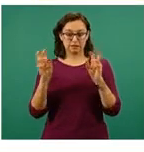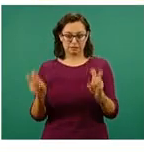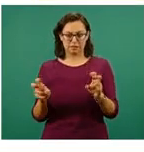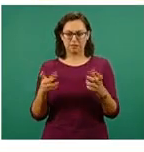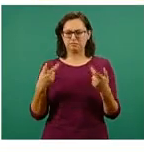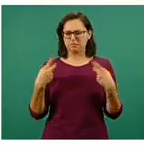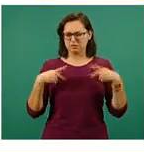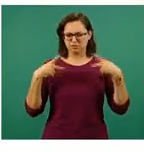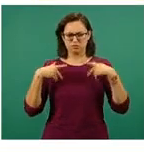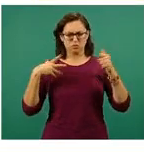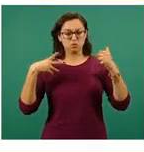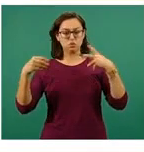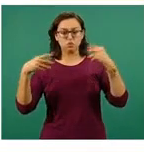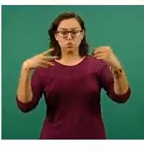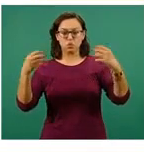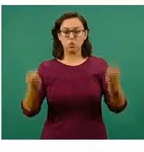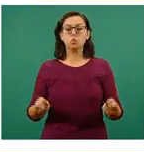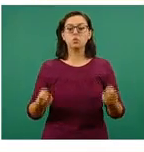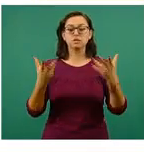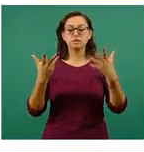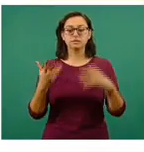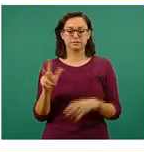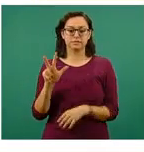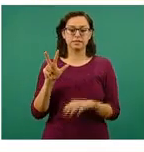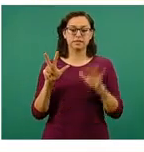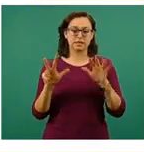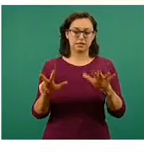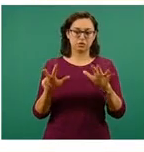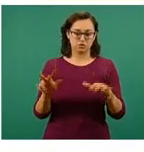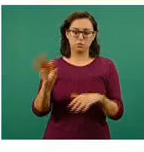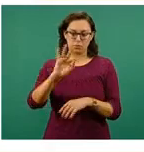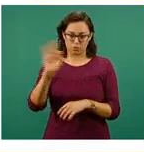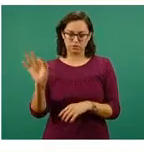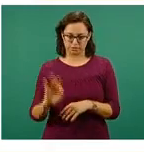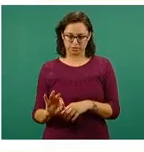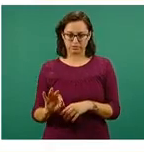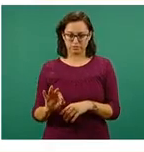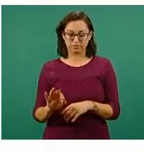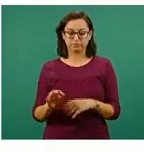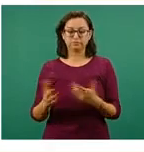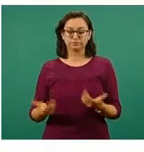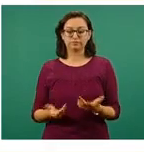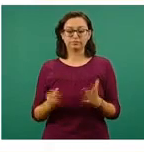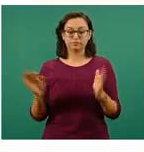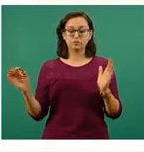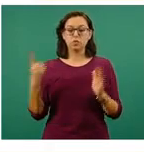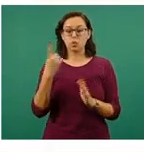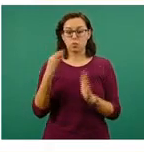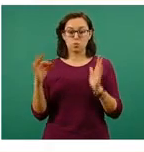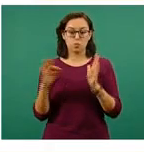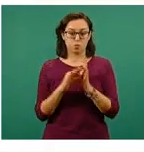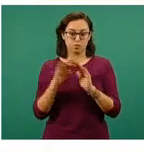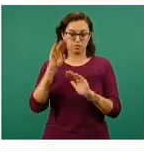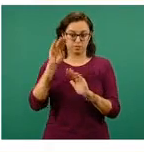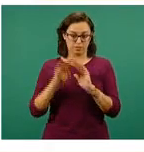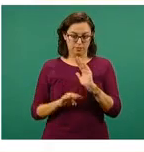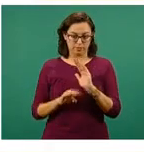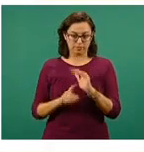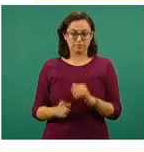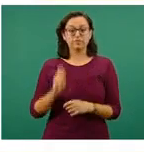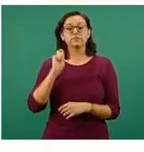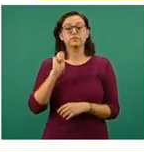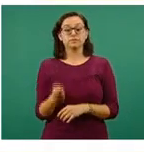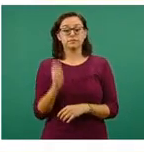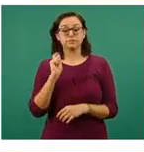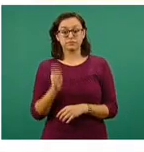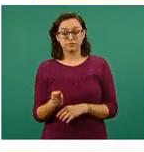nacional se encuentra en el 18% y tenemos una disminución de 1 punto porcentual con respecto a la semana pasada. ¿Esto qué